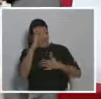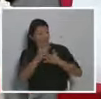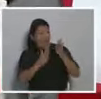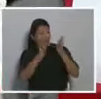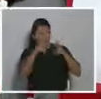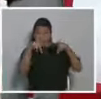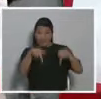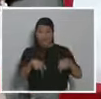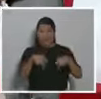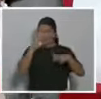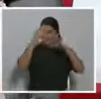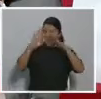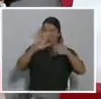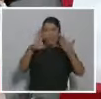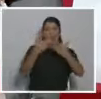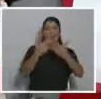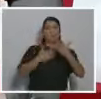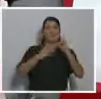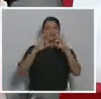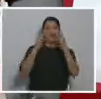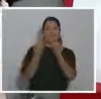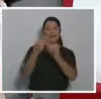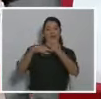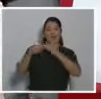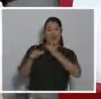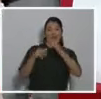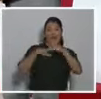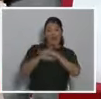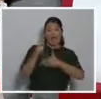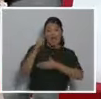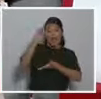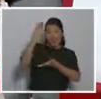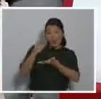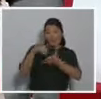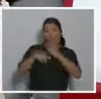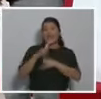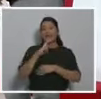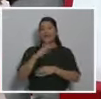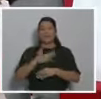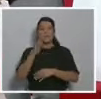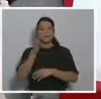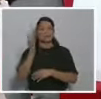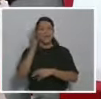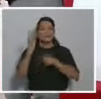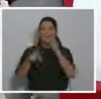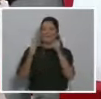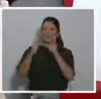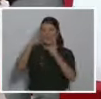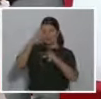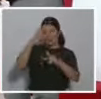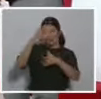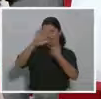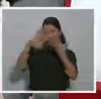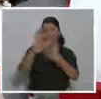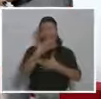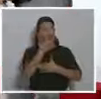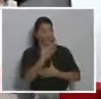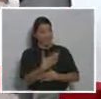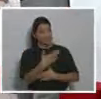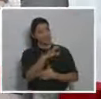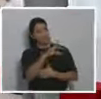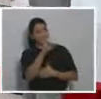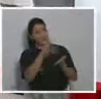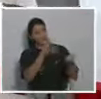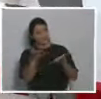¿no? ¿Sí? No, toda mi familia ahí en Alajuelita y en Atillo también, a mis tías. Perfecto. Un saludo para agradecerte todos. Por acá, lo invito a pasar por acá